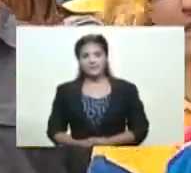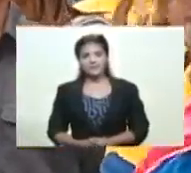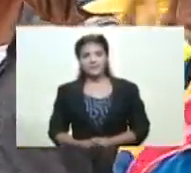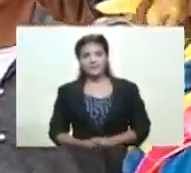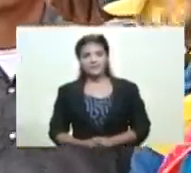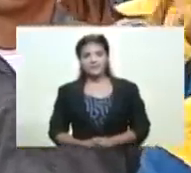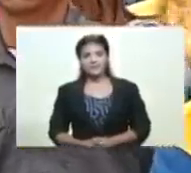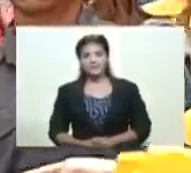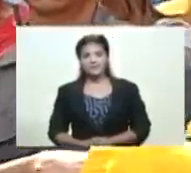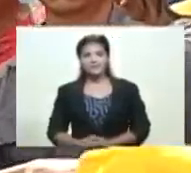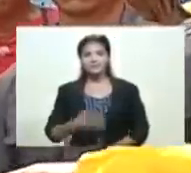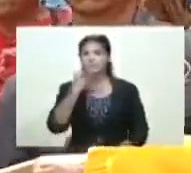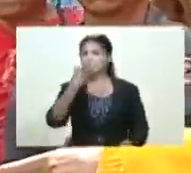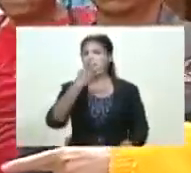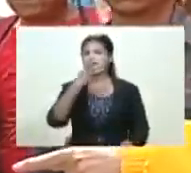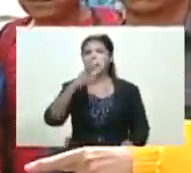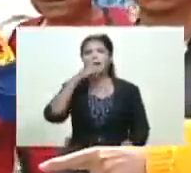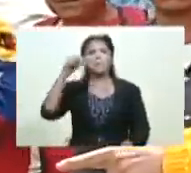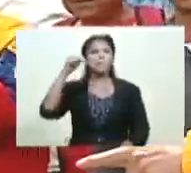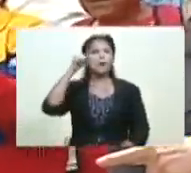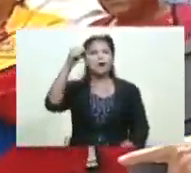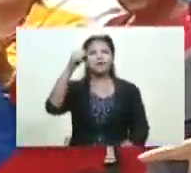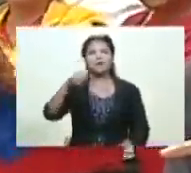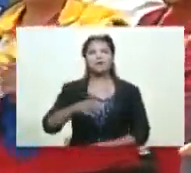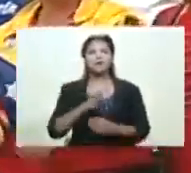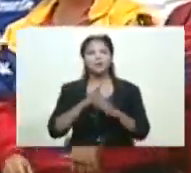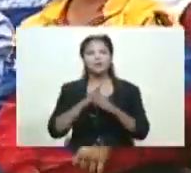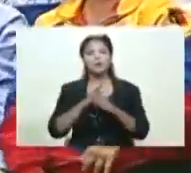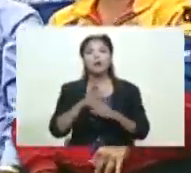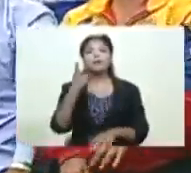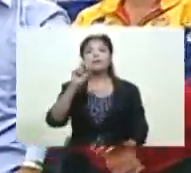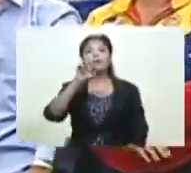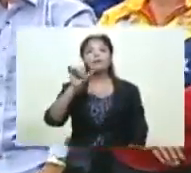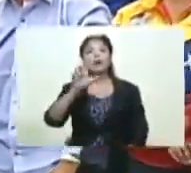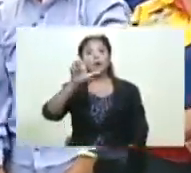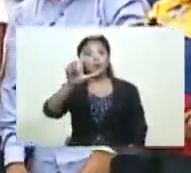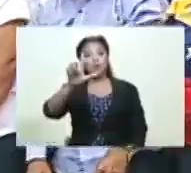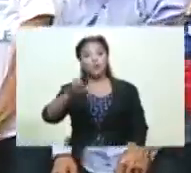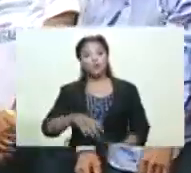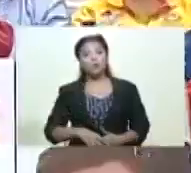¡Maduro! ¡Maduro se me destruye! 30 de julio.